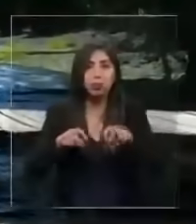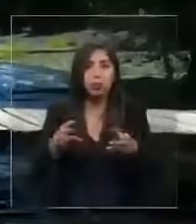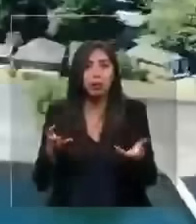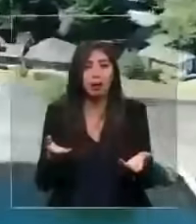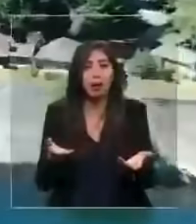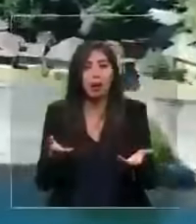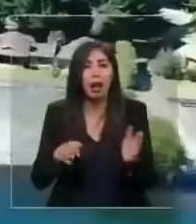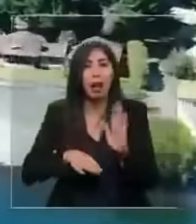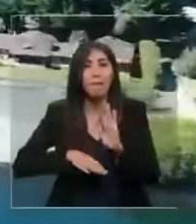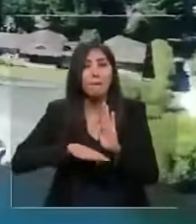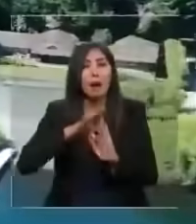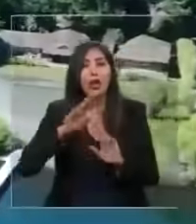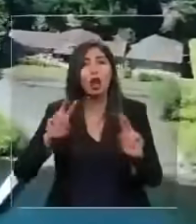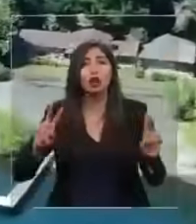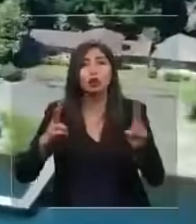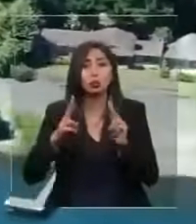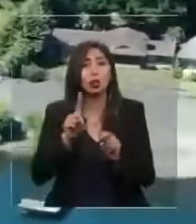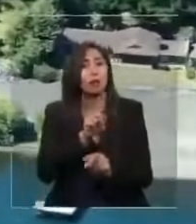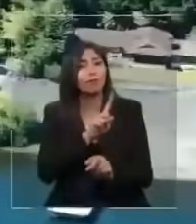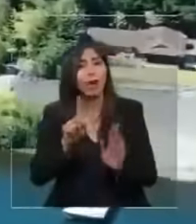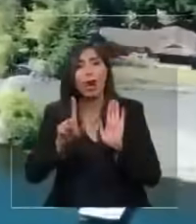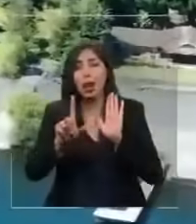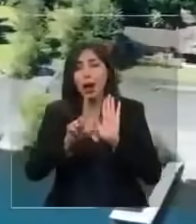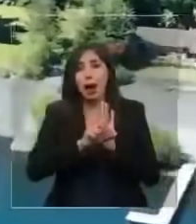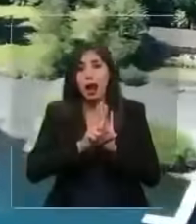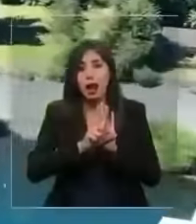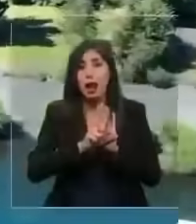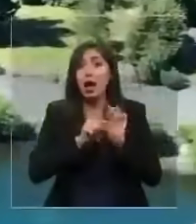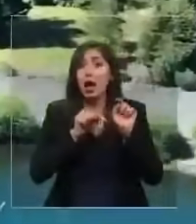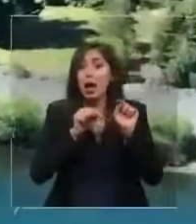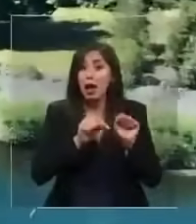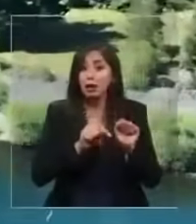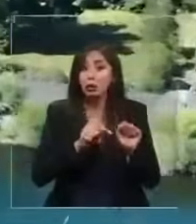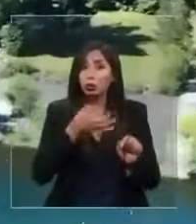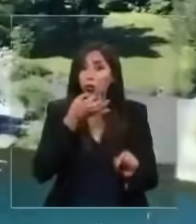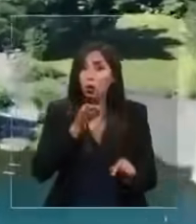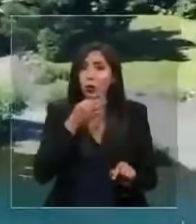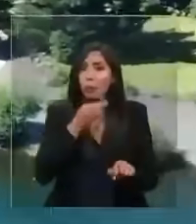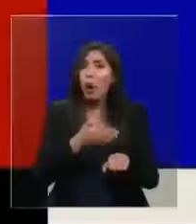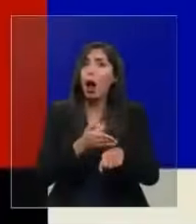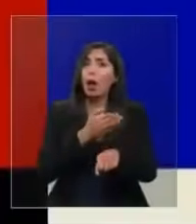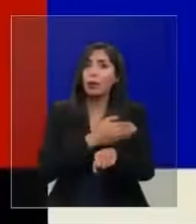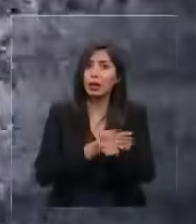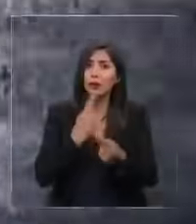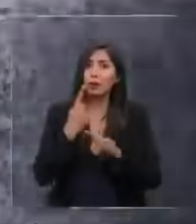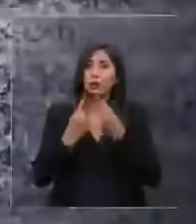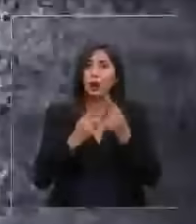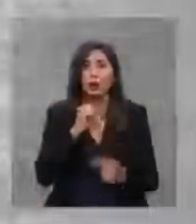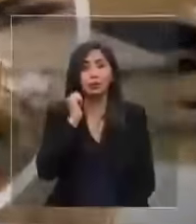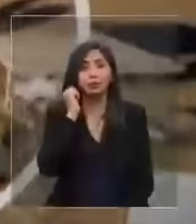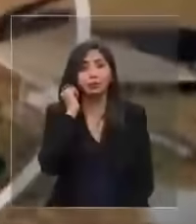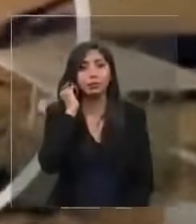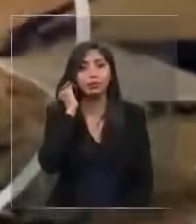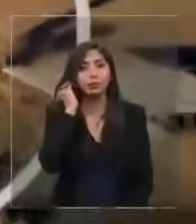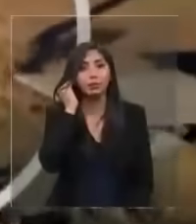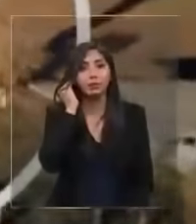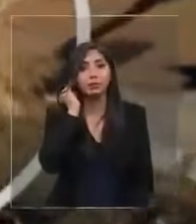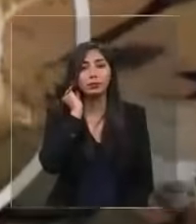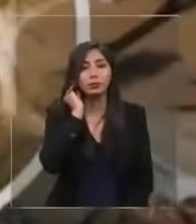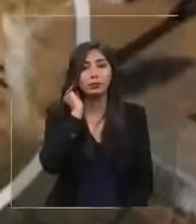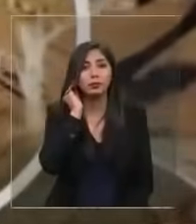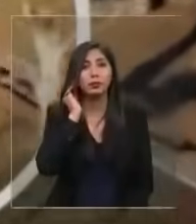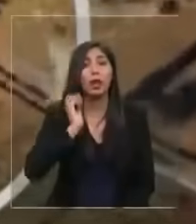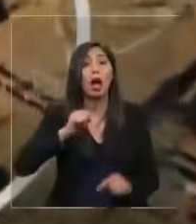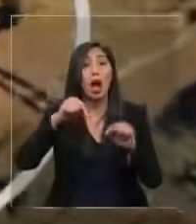de las construcciones ilegales, algo que hace días les contamos en un reportaje previo. Aquí, en uno